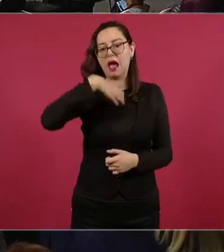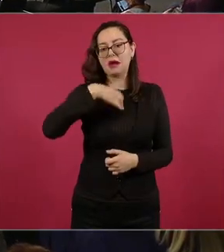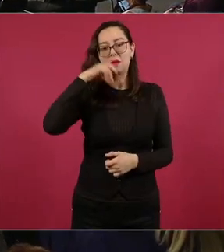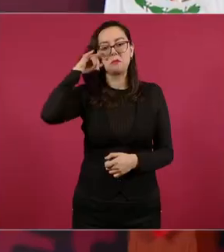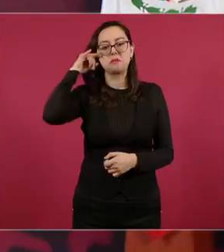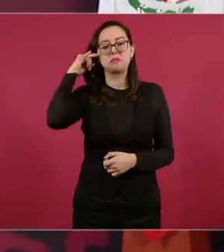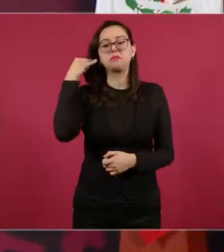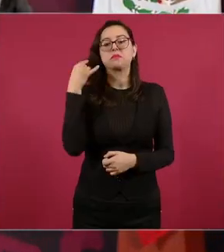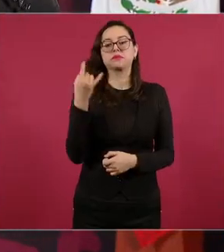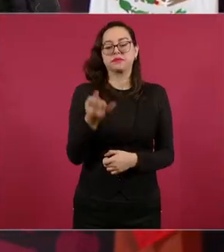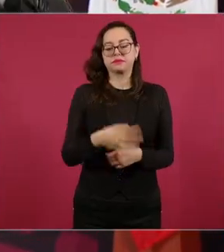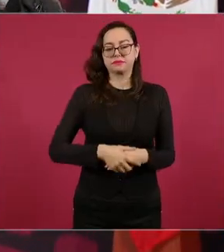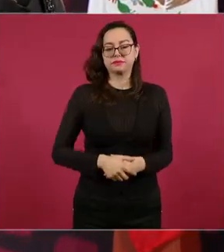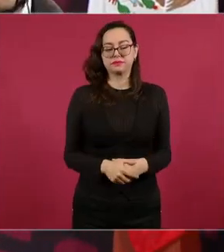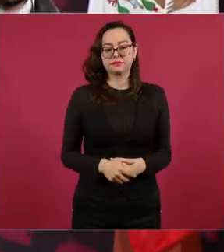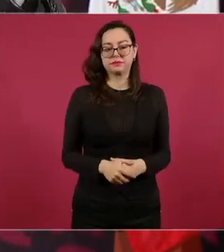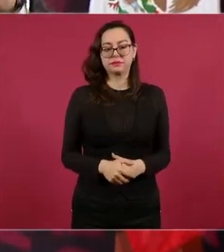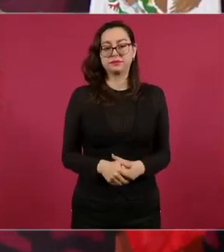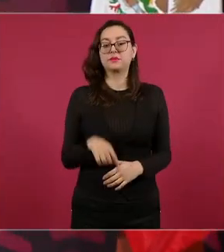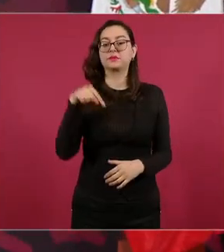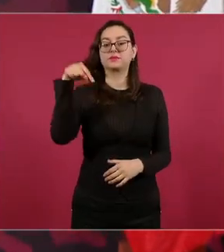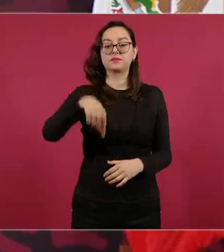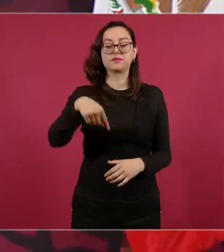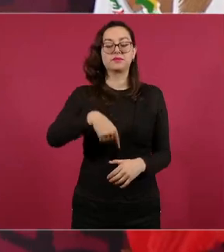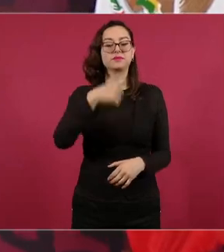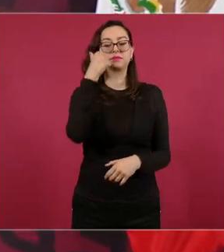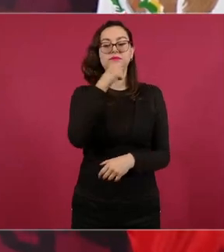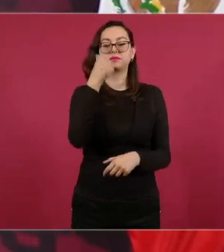Entonces, aquí vamos a dar a conocer todo,